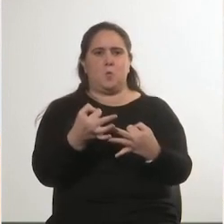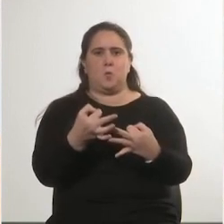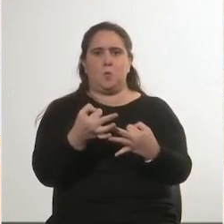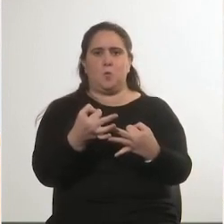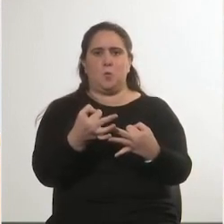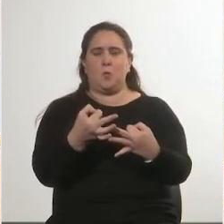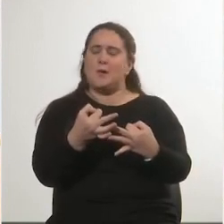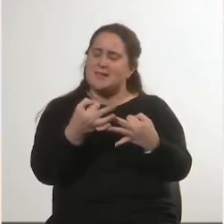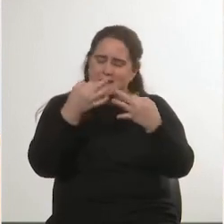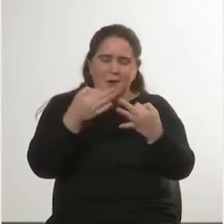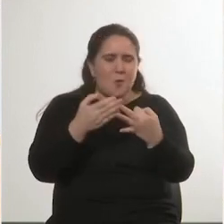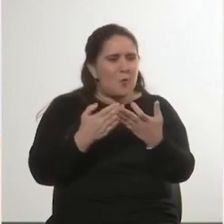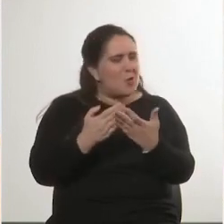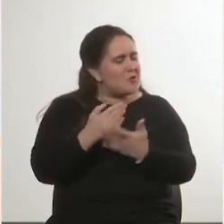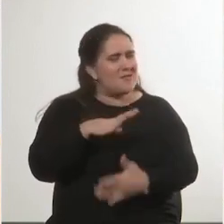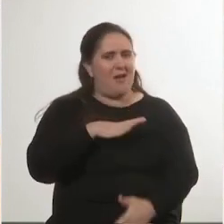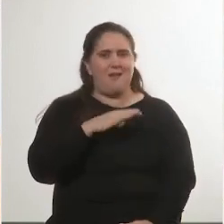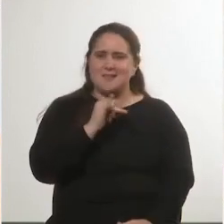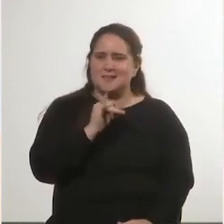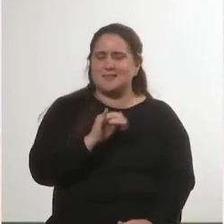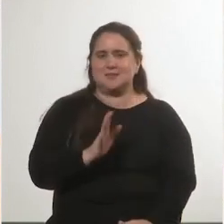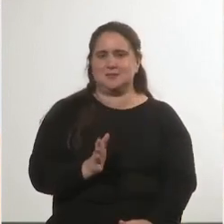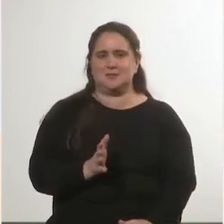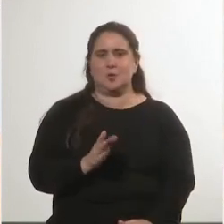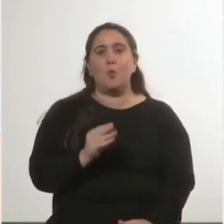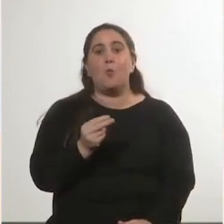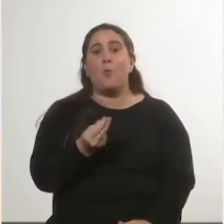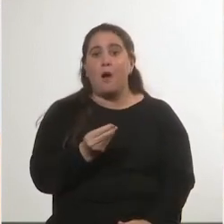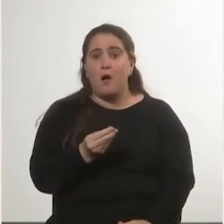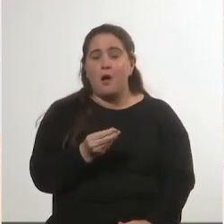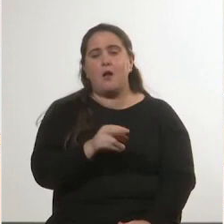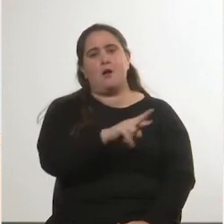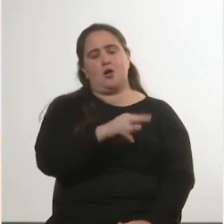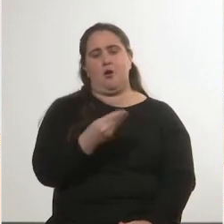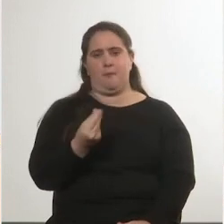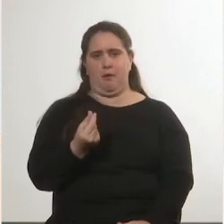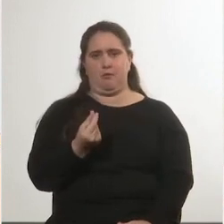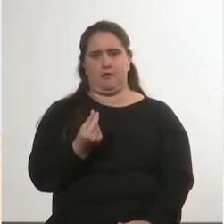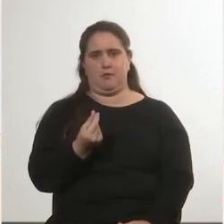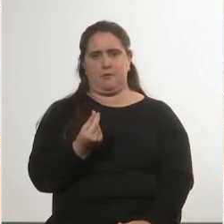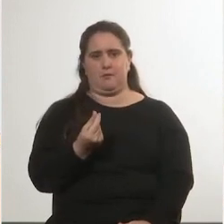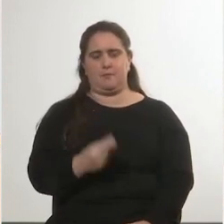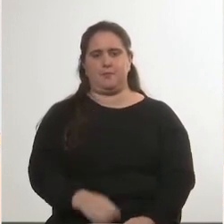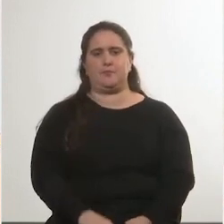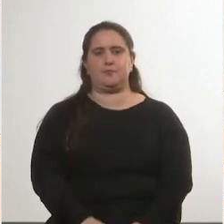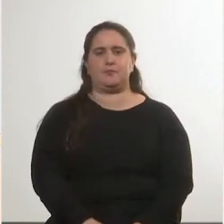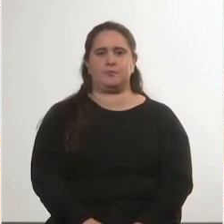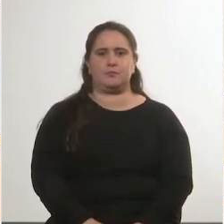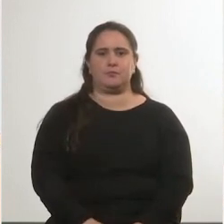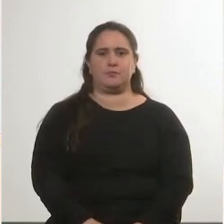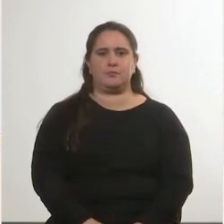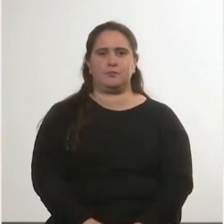va a faltar, que va a ser la del Río de la Plata.